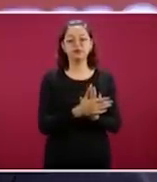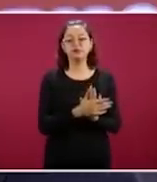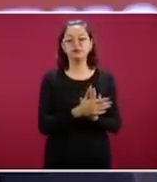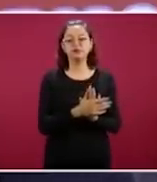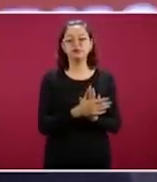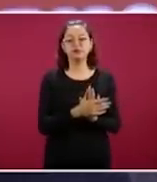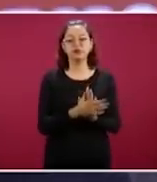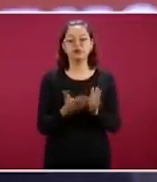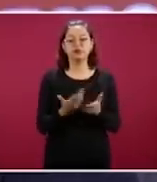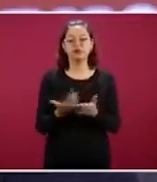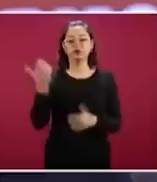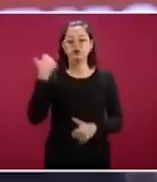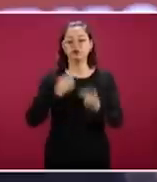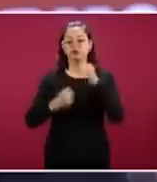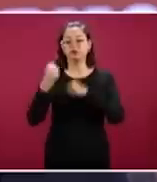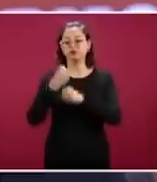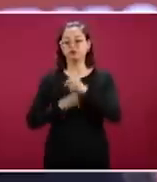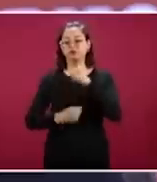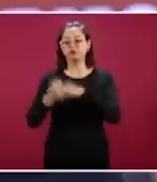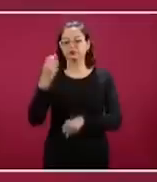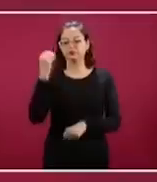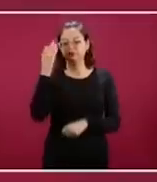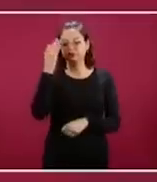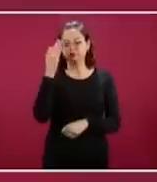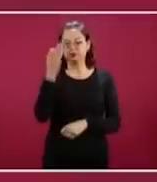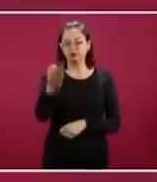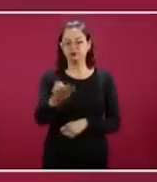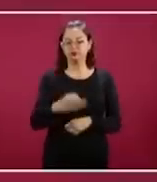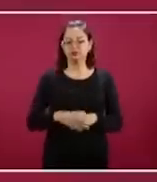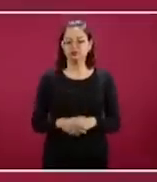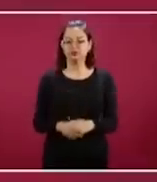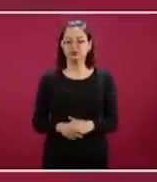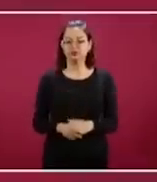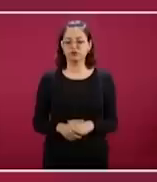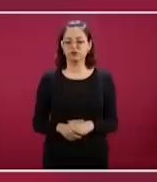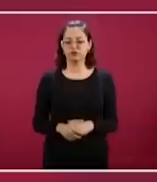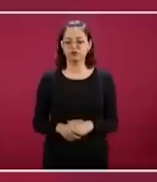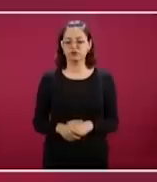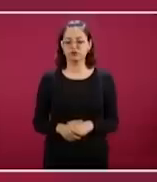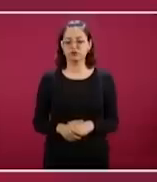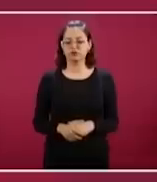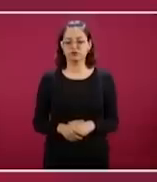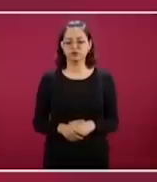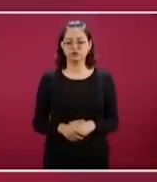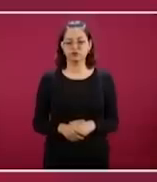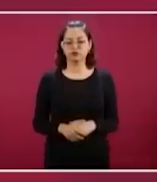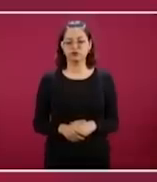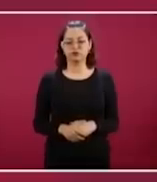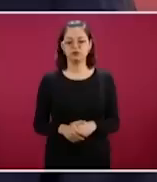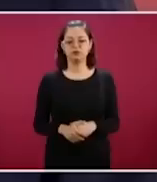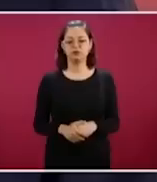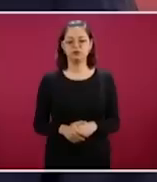desde hace mucho tiempo, y no podemos nosotros